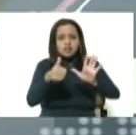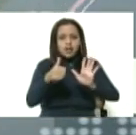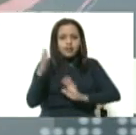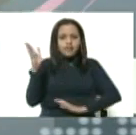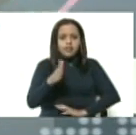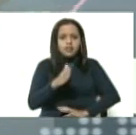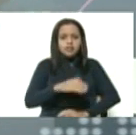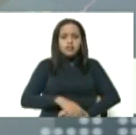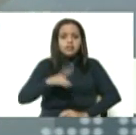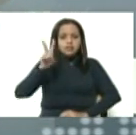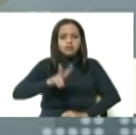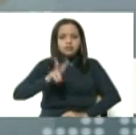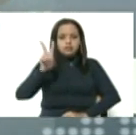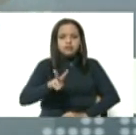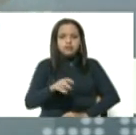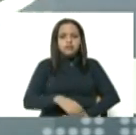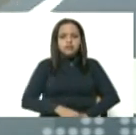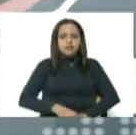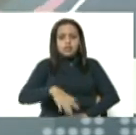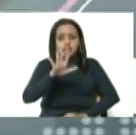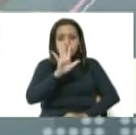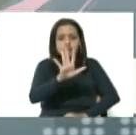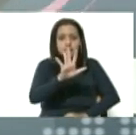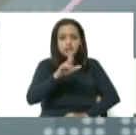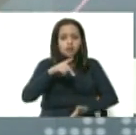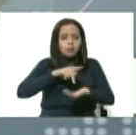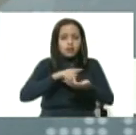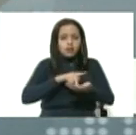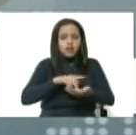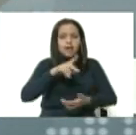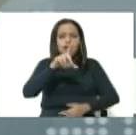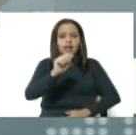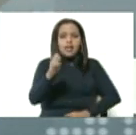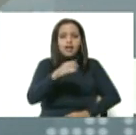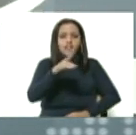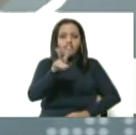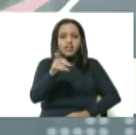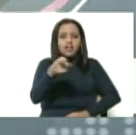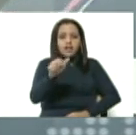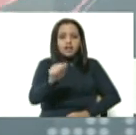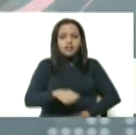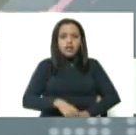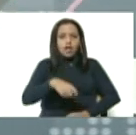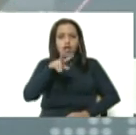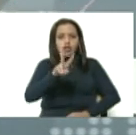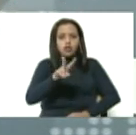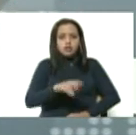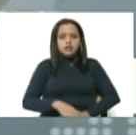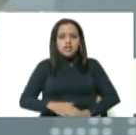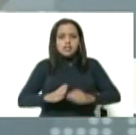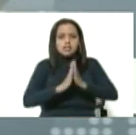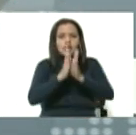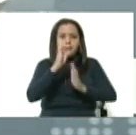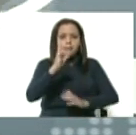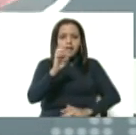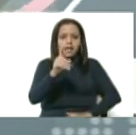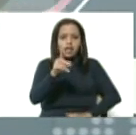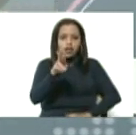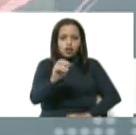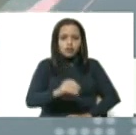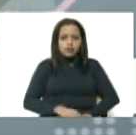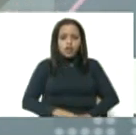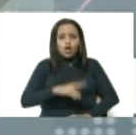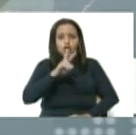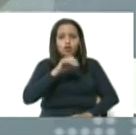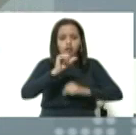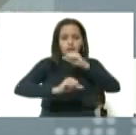parroquia El Valle, 5 de la parroquia La Vega, 2 de la parroquia San Pedro, 2 de la parroquia El